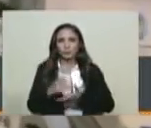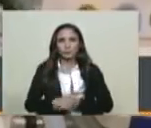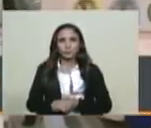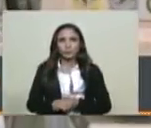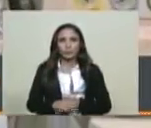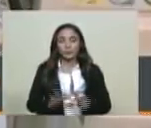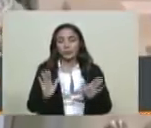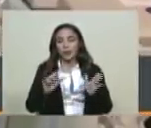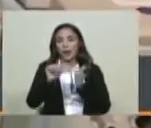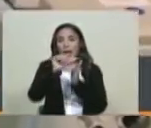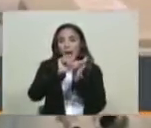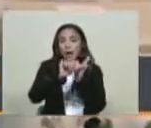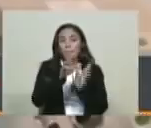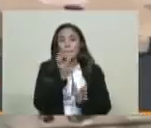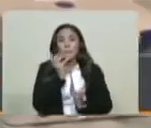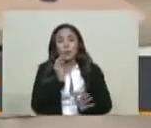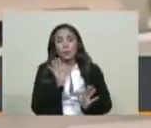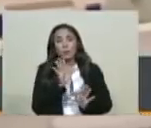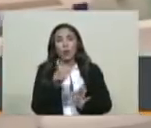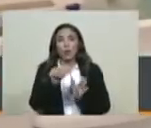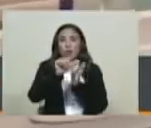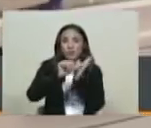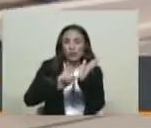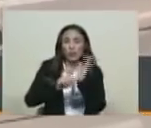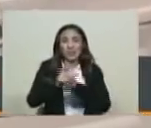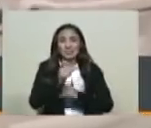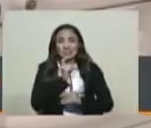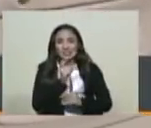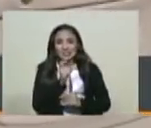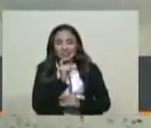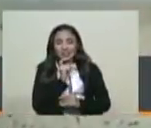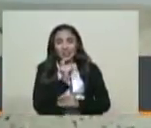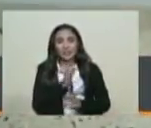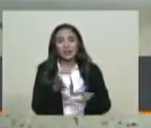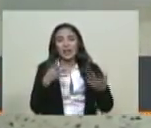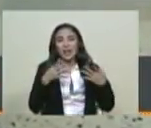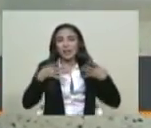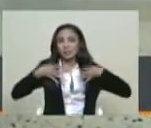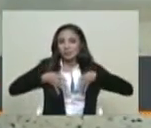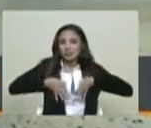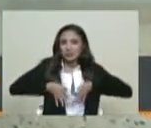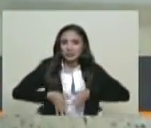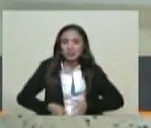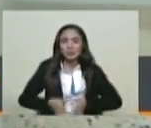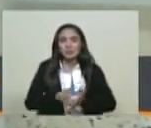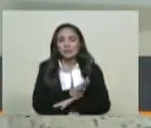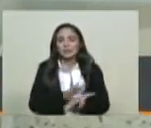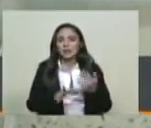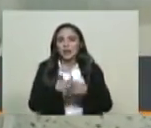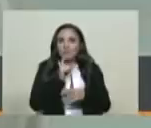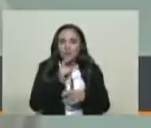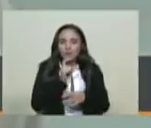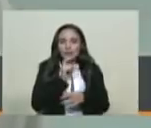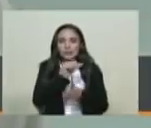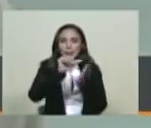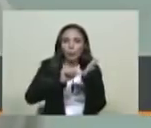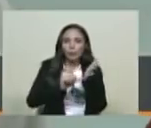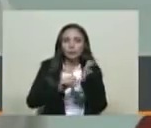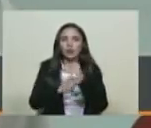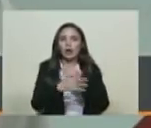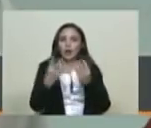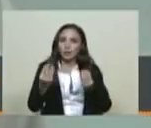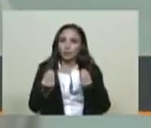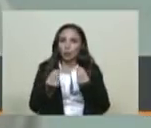cirugías de alta complejidad desde el punto de vista de neurocirugía y desde el punto de vista de traumatología y cualquier otro tipo de cirugía